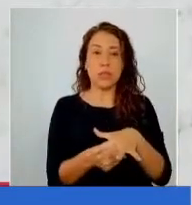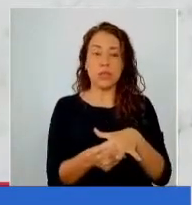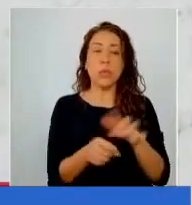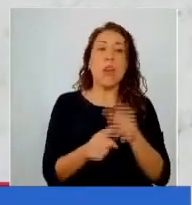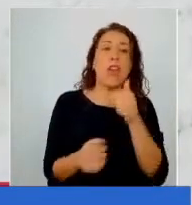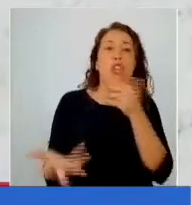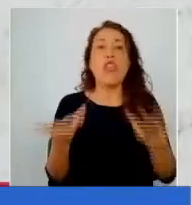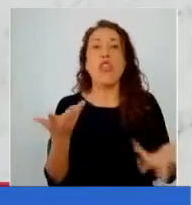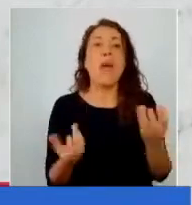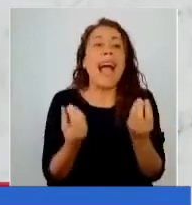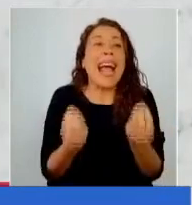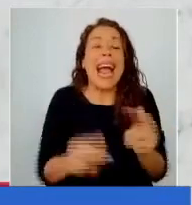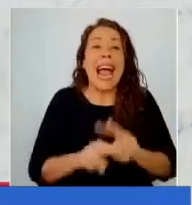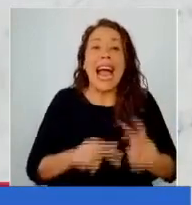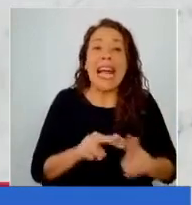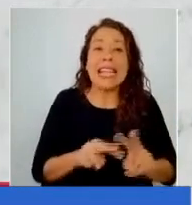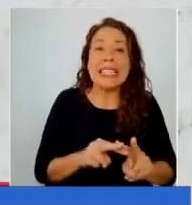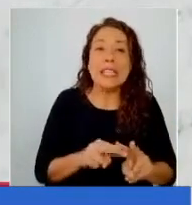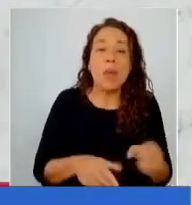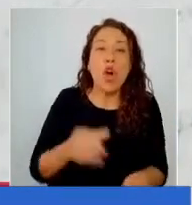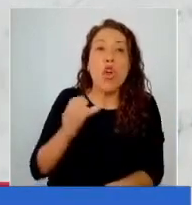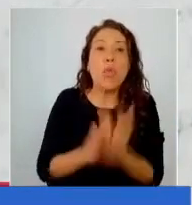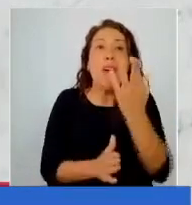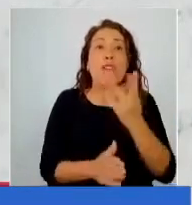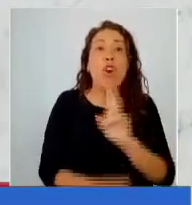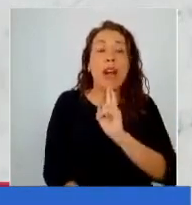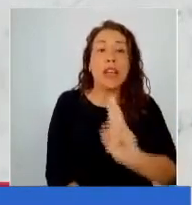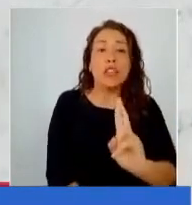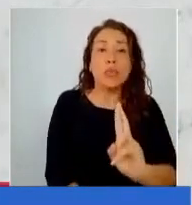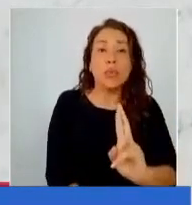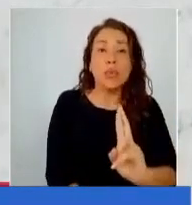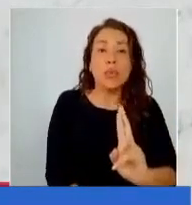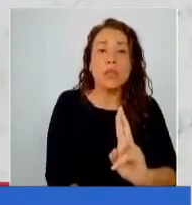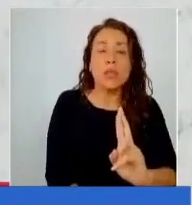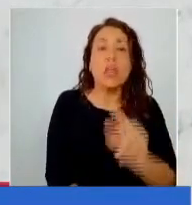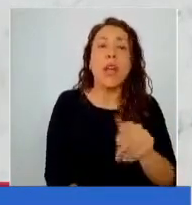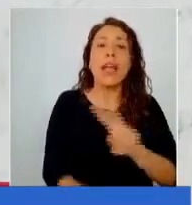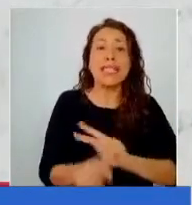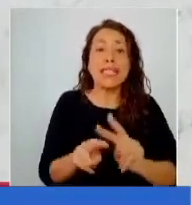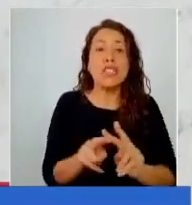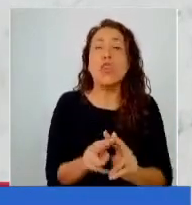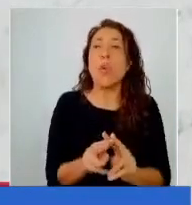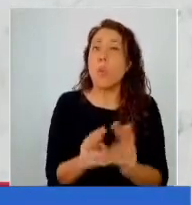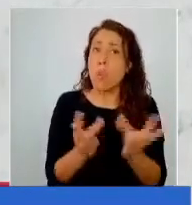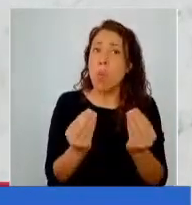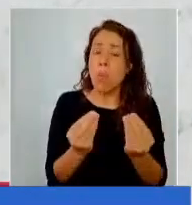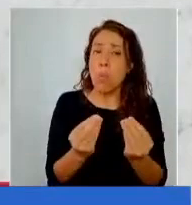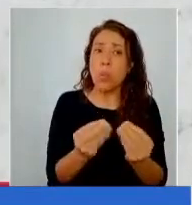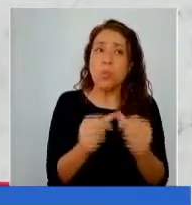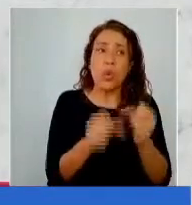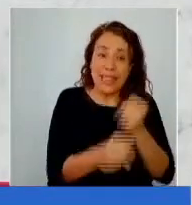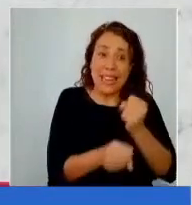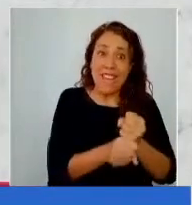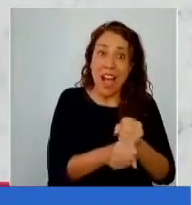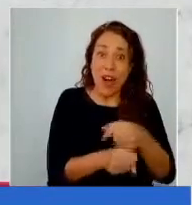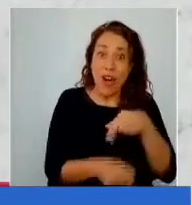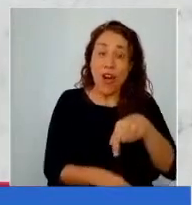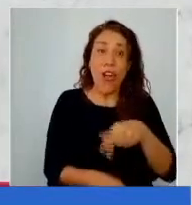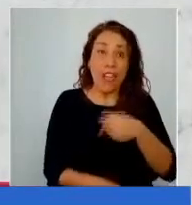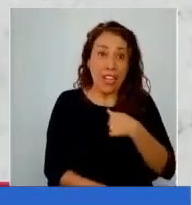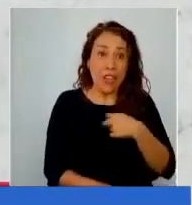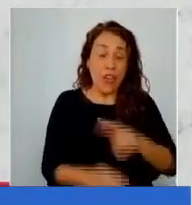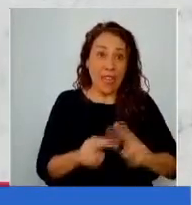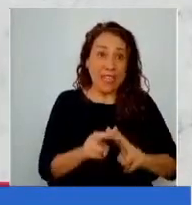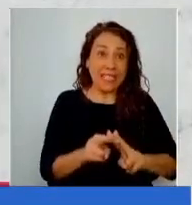frente a este nuevo resultado es donde se desarrolló gran parte del período legislativo de que me corresponde dar cuenta